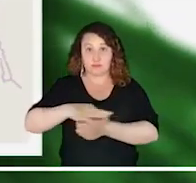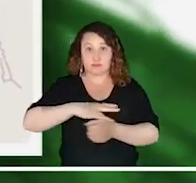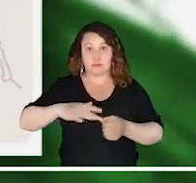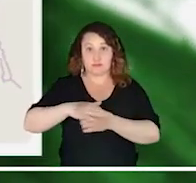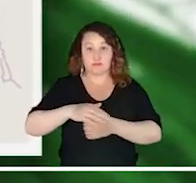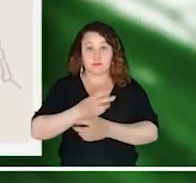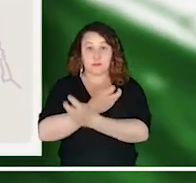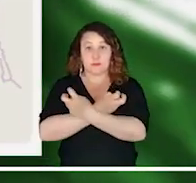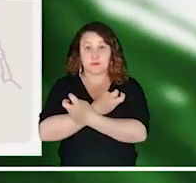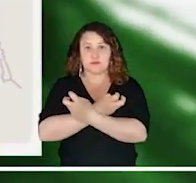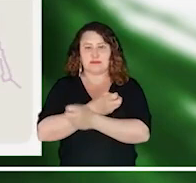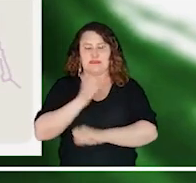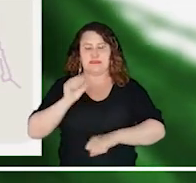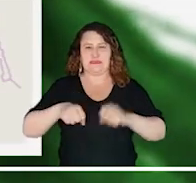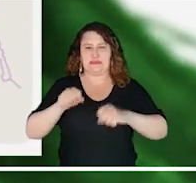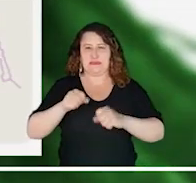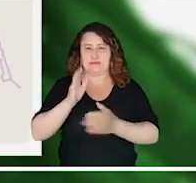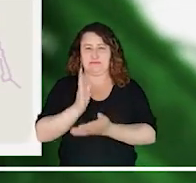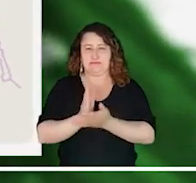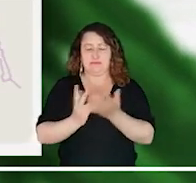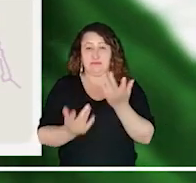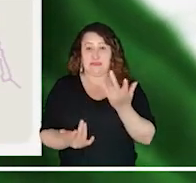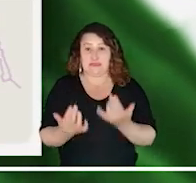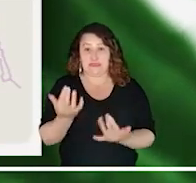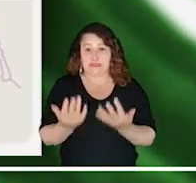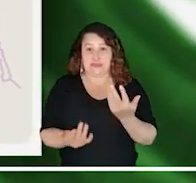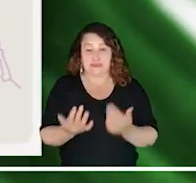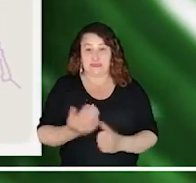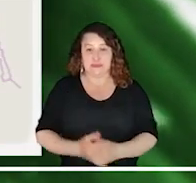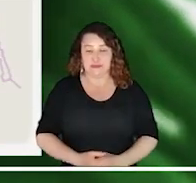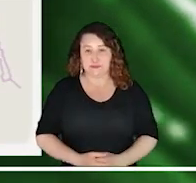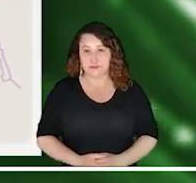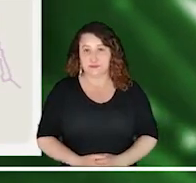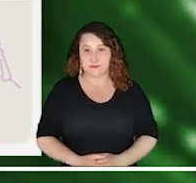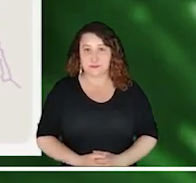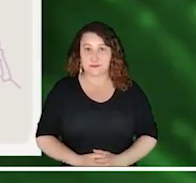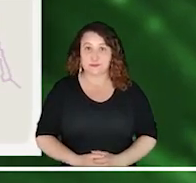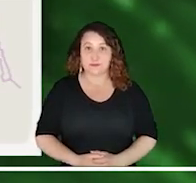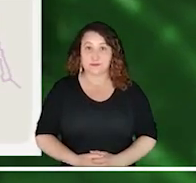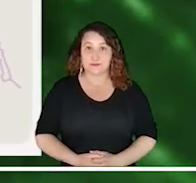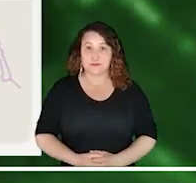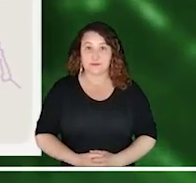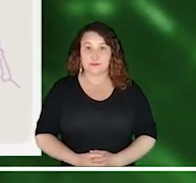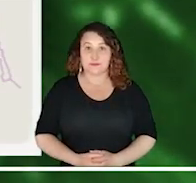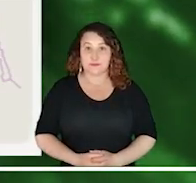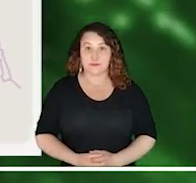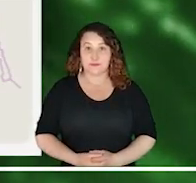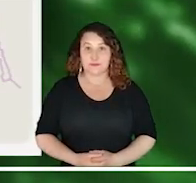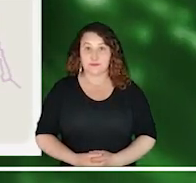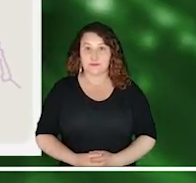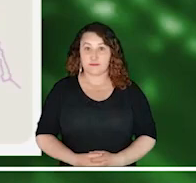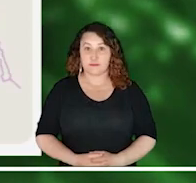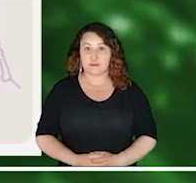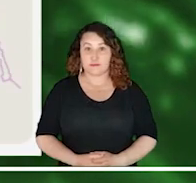en los departamentos de La Guajira, Cundinamarca y Huila, debido a la alta probabilidad de incendios.